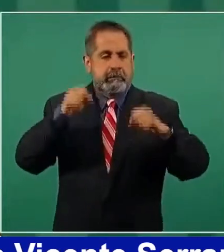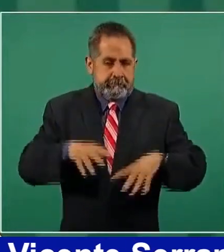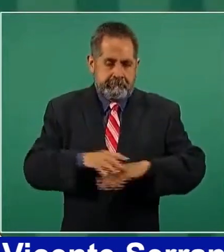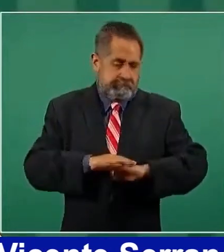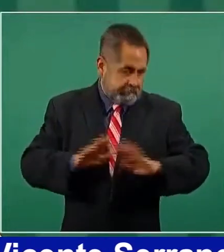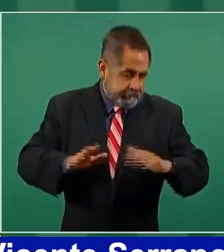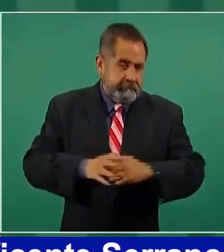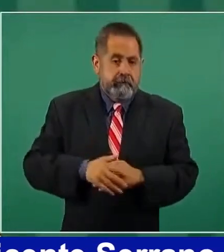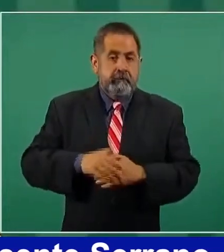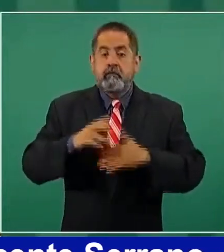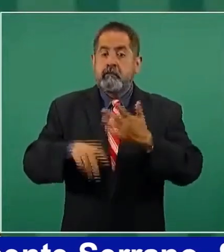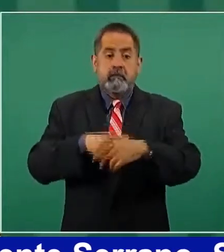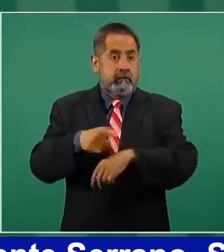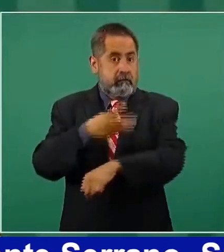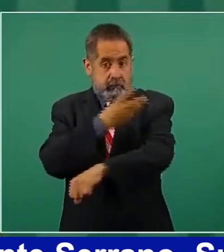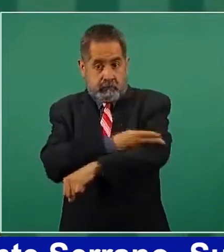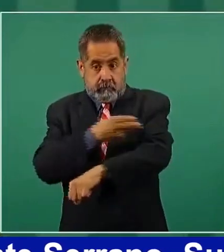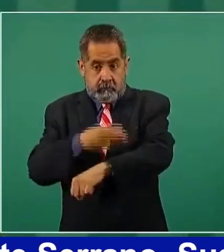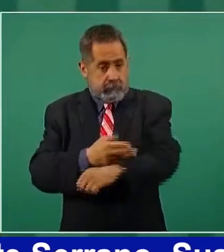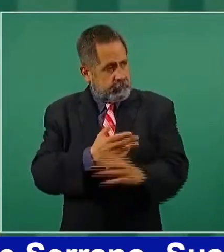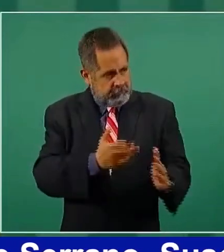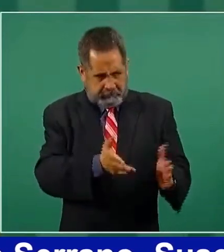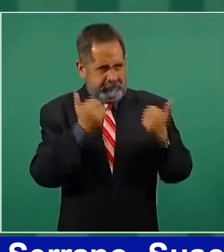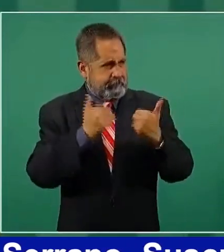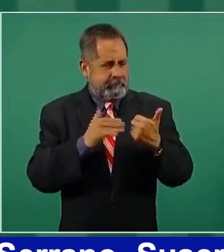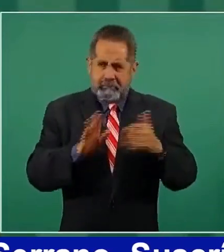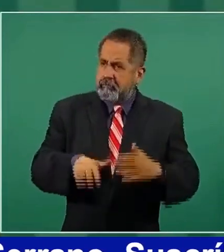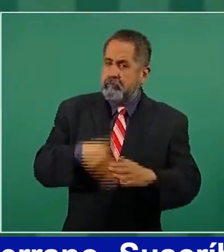Pero cuando lo hace Madero,